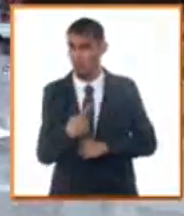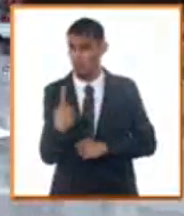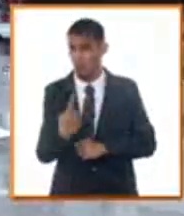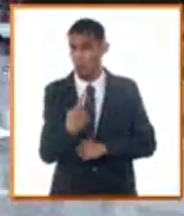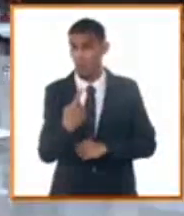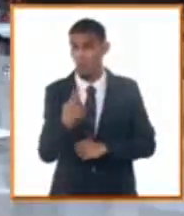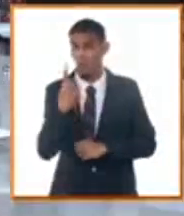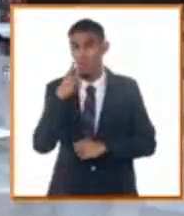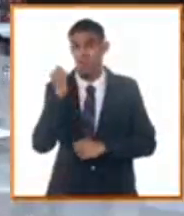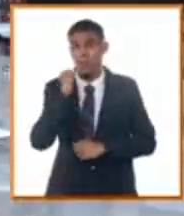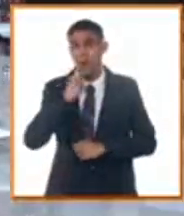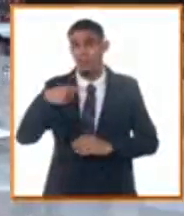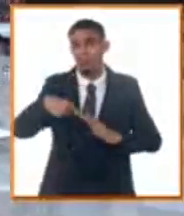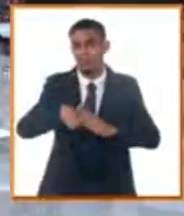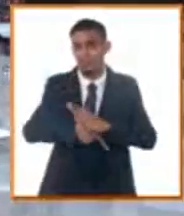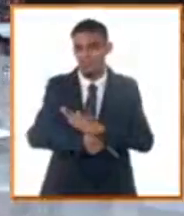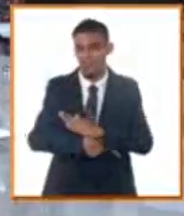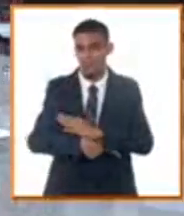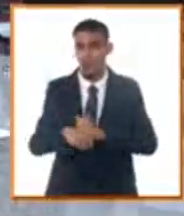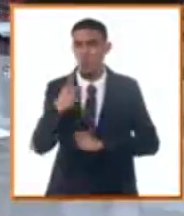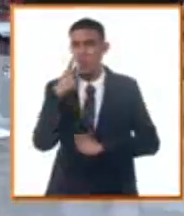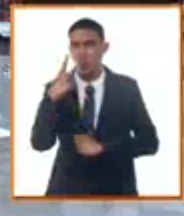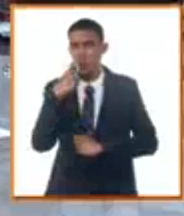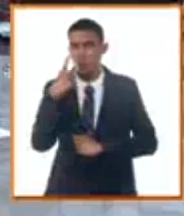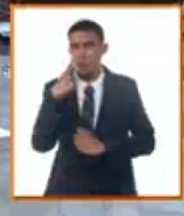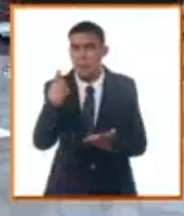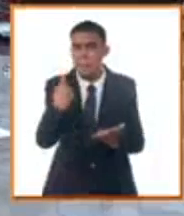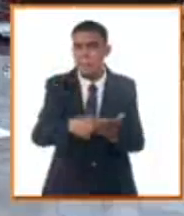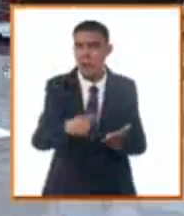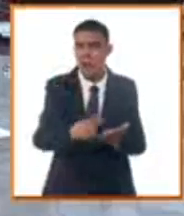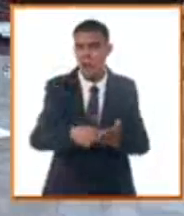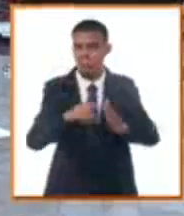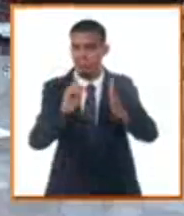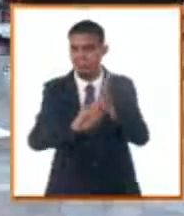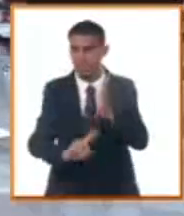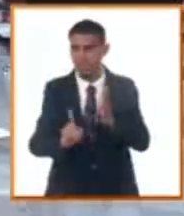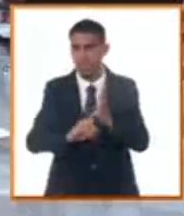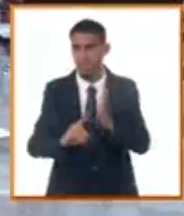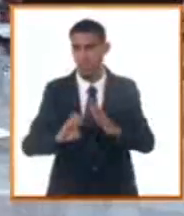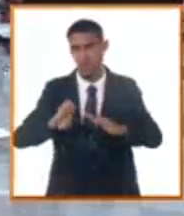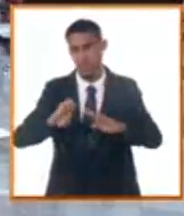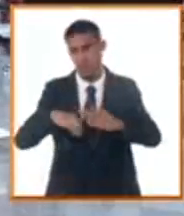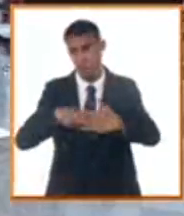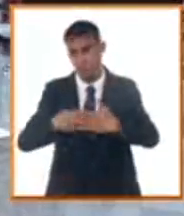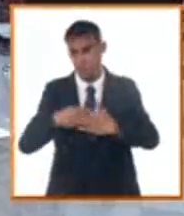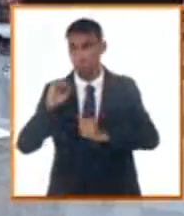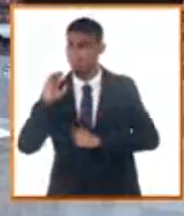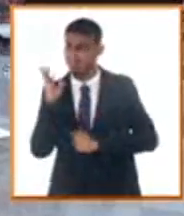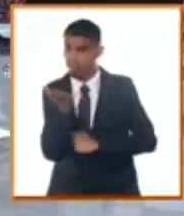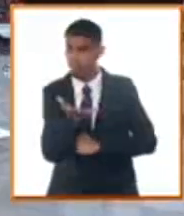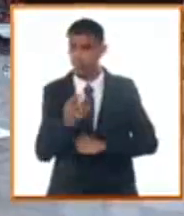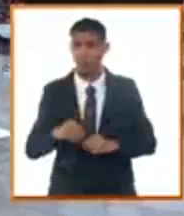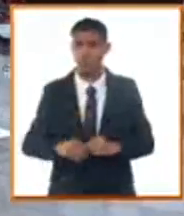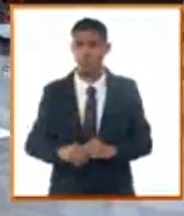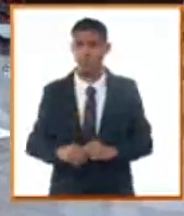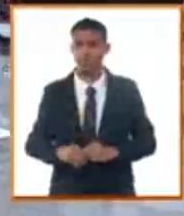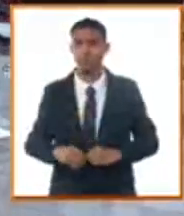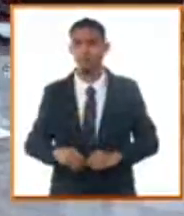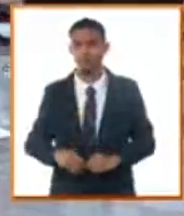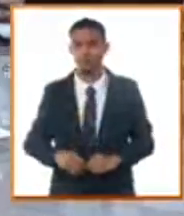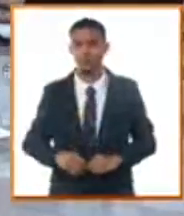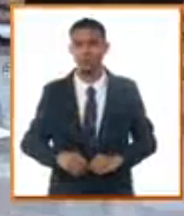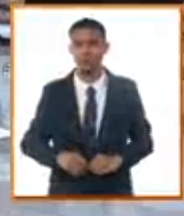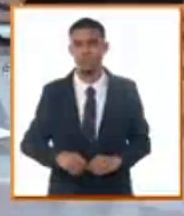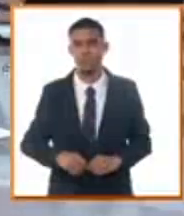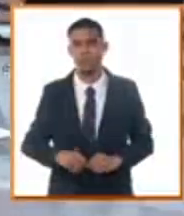esas facilidades de pago electrónico a nuestras entidades del comercio y la gastronomía en el país, cuánto se ha avanzado, cuánto nos falta.